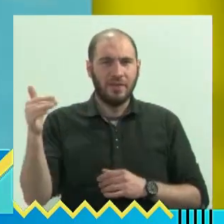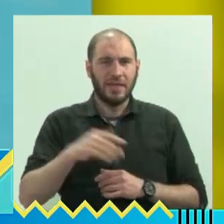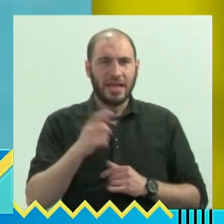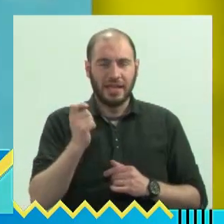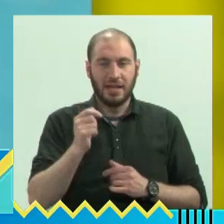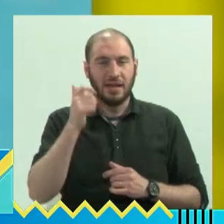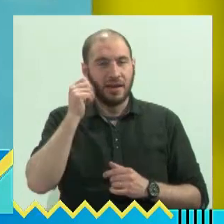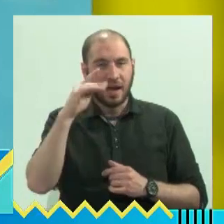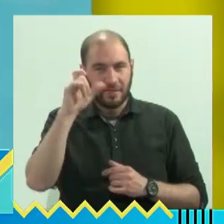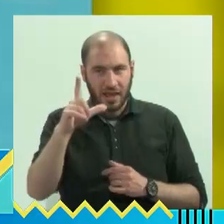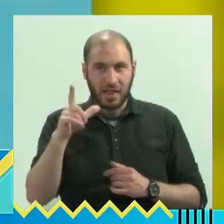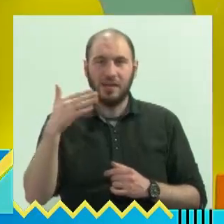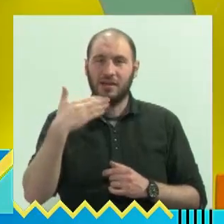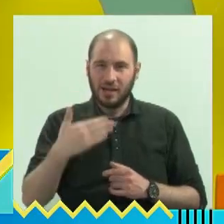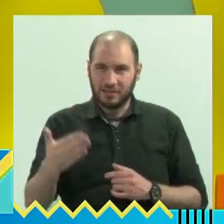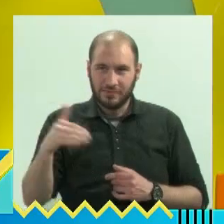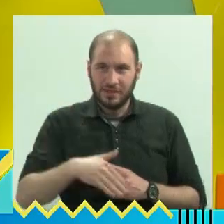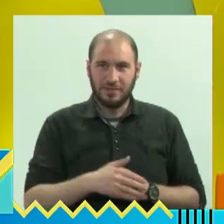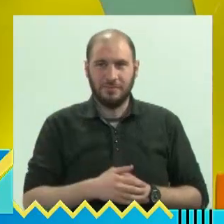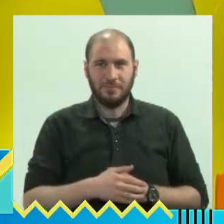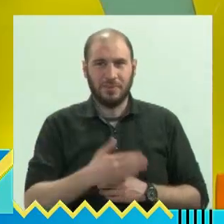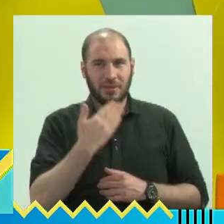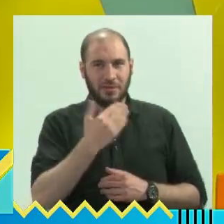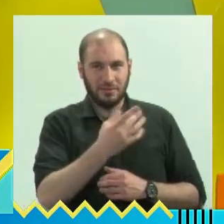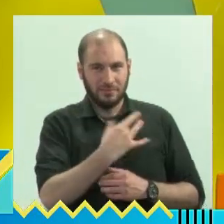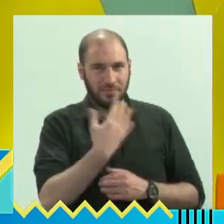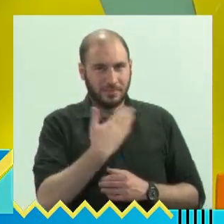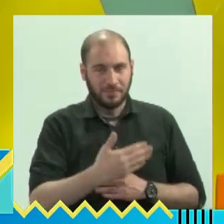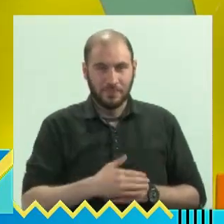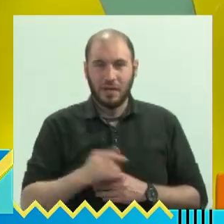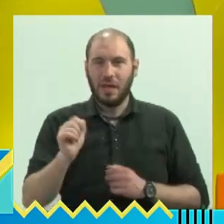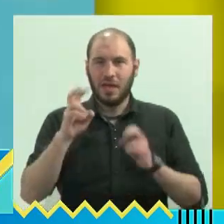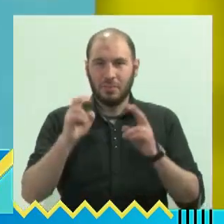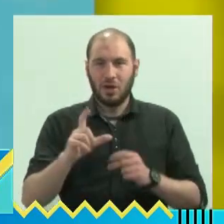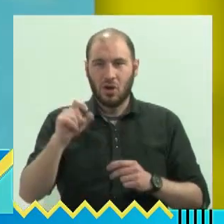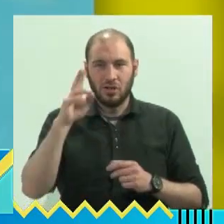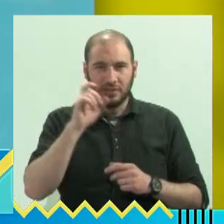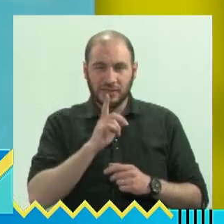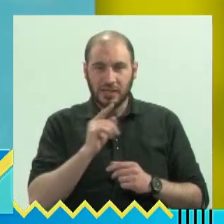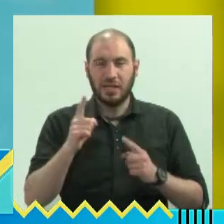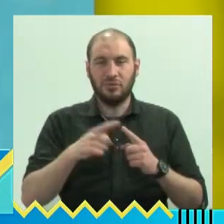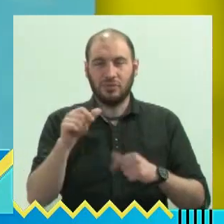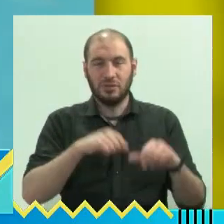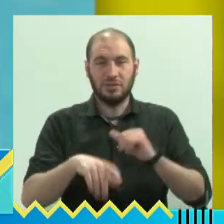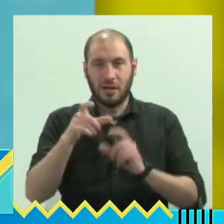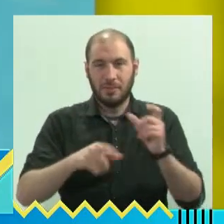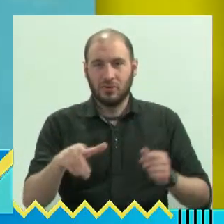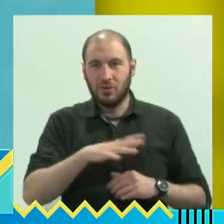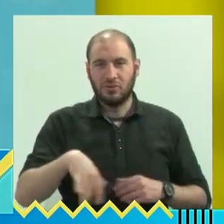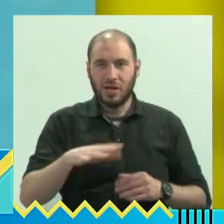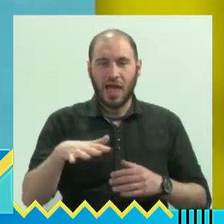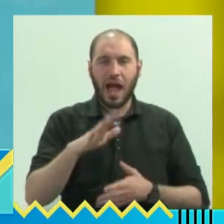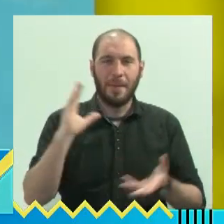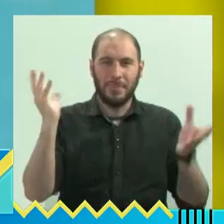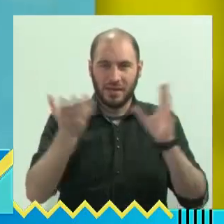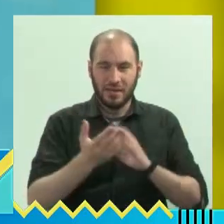nosotros Gabriel Morales. Gabriel, muchas gracias por estar presente. Gracias por la invitación. Investigador del CONICET, del Instituto de Ciencias Humanas, Sociales y